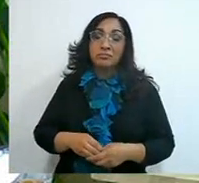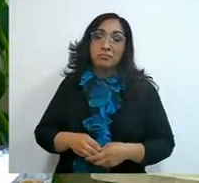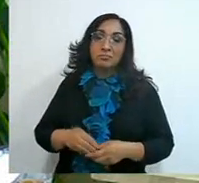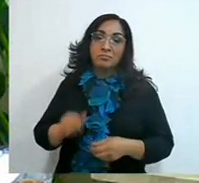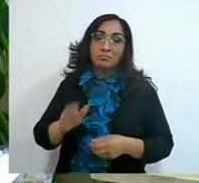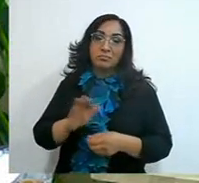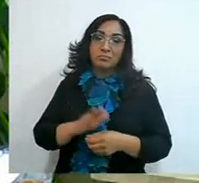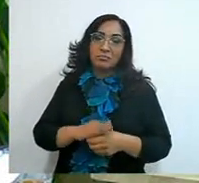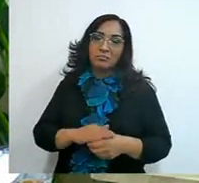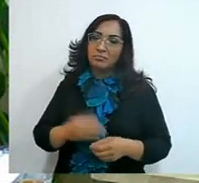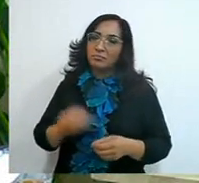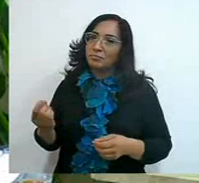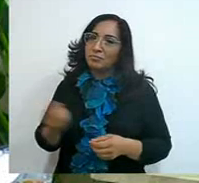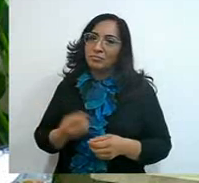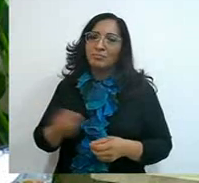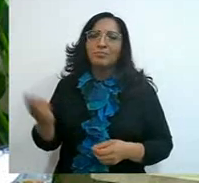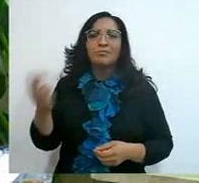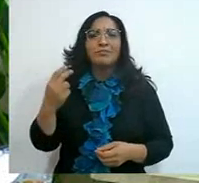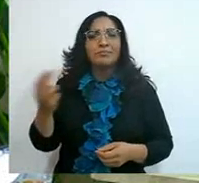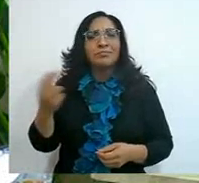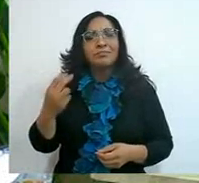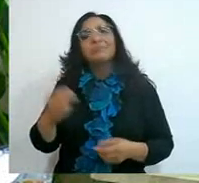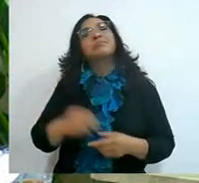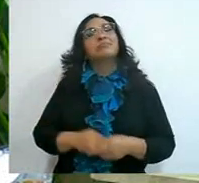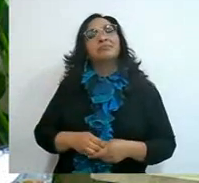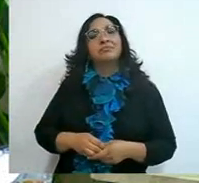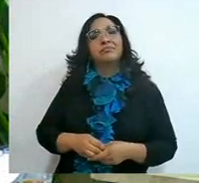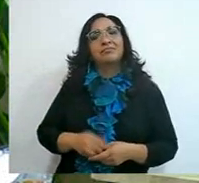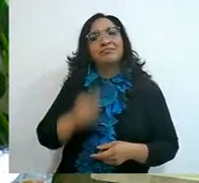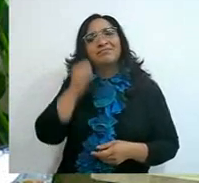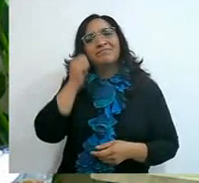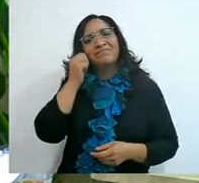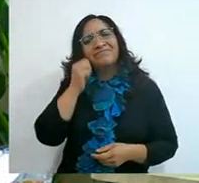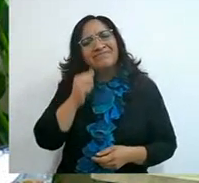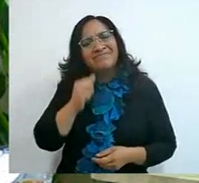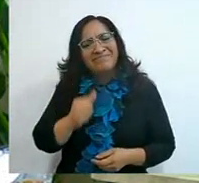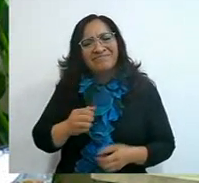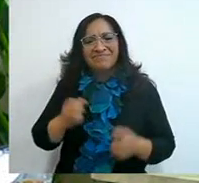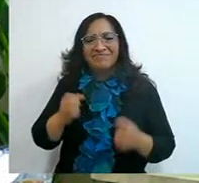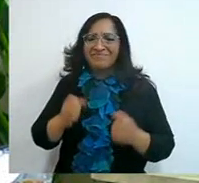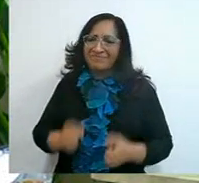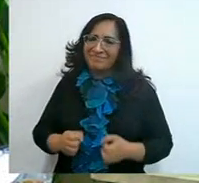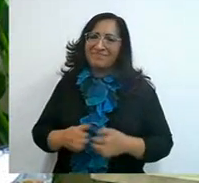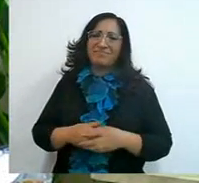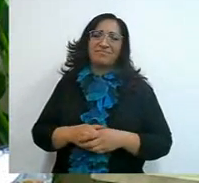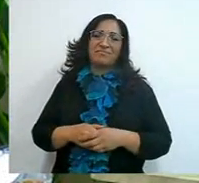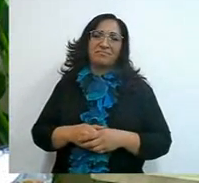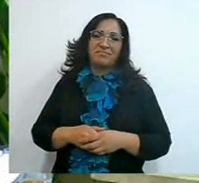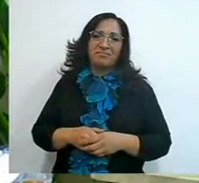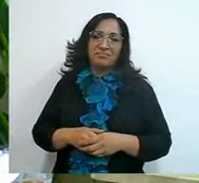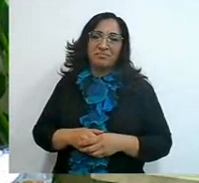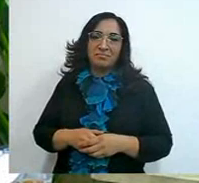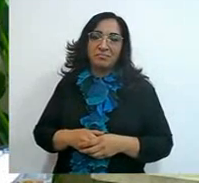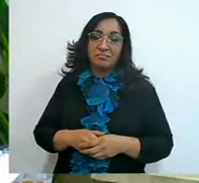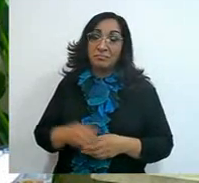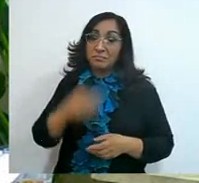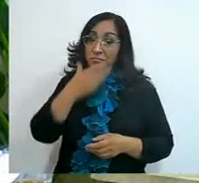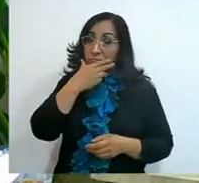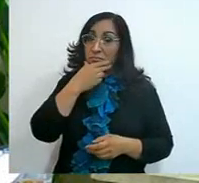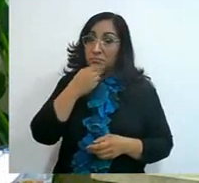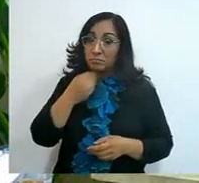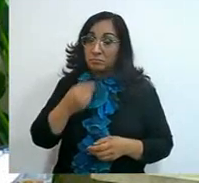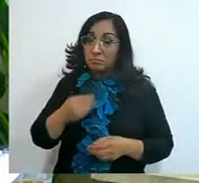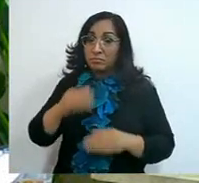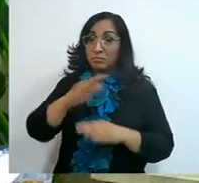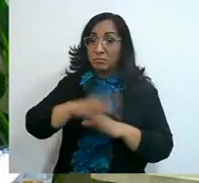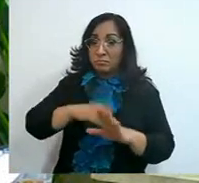Por causa del Señor. Y siempre, ¿sabe quiénes soliviantaron también los ánimos? Fueron judíos